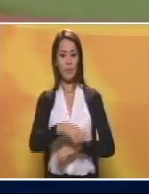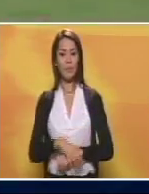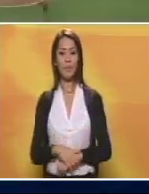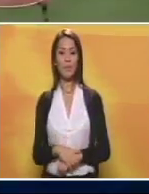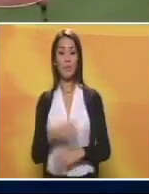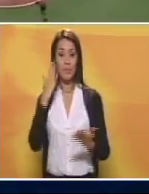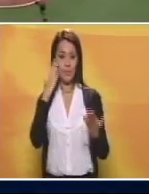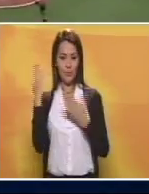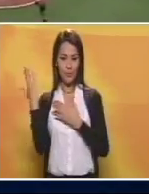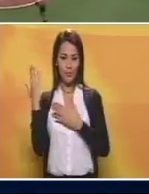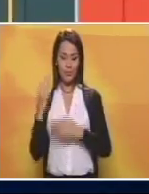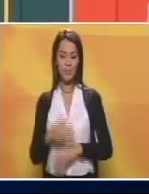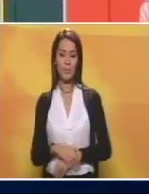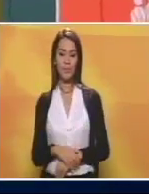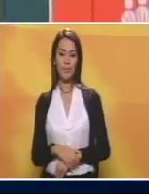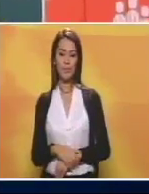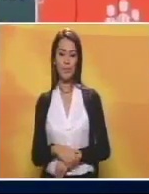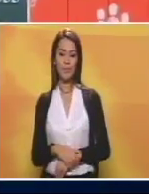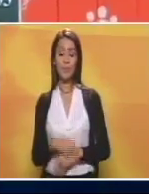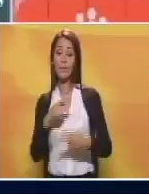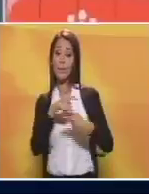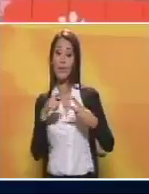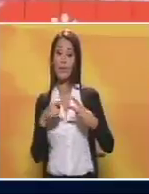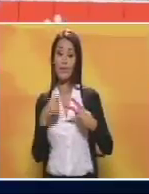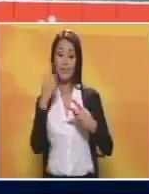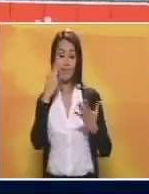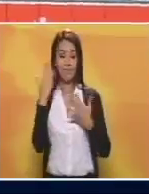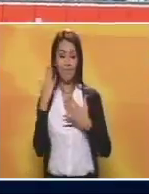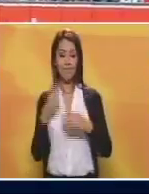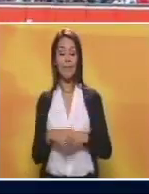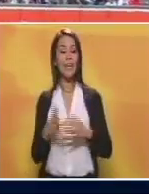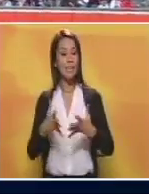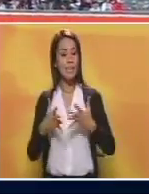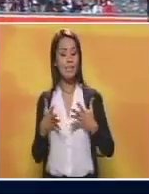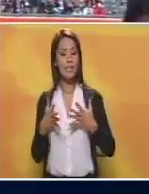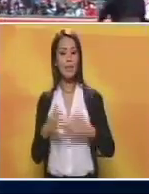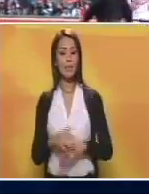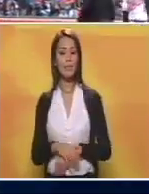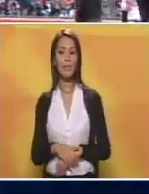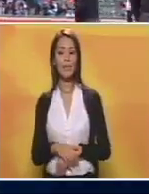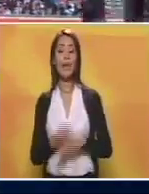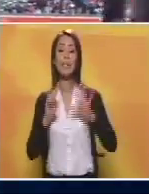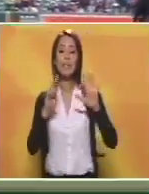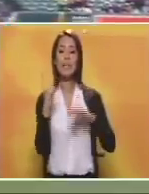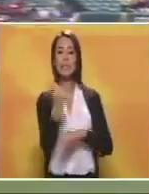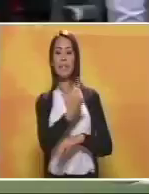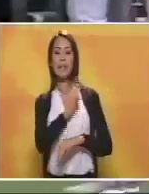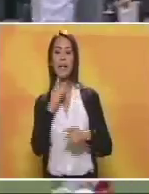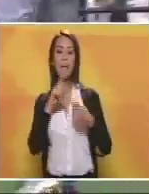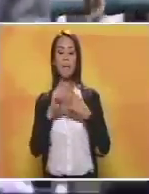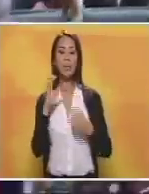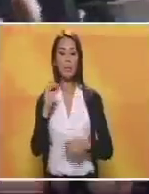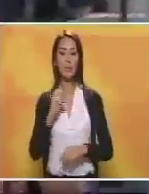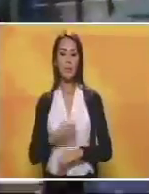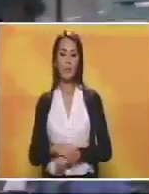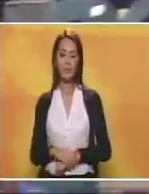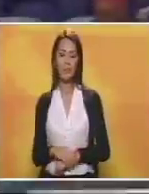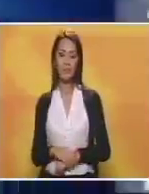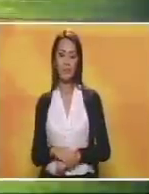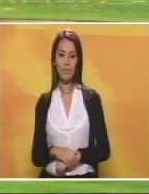jardín central para aumentar la diferencia de los mellizos de Minnesota que derrotaron a los Orioles de Baltimore 7 carreras por 0.